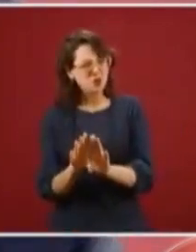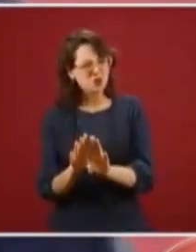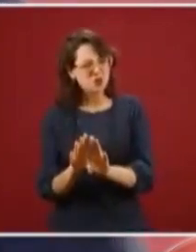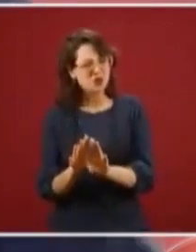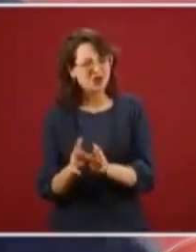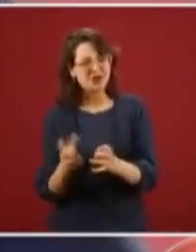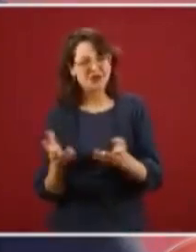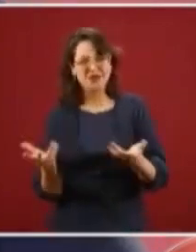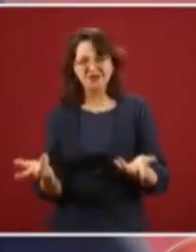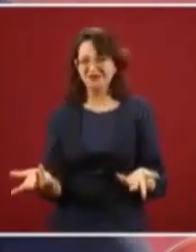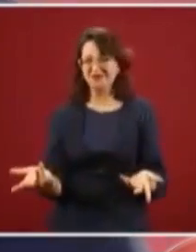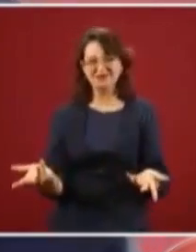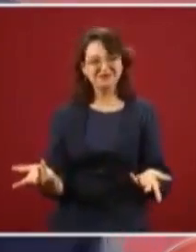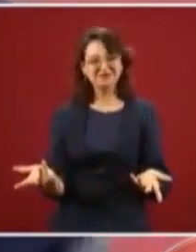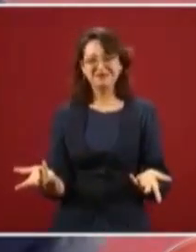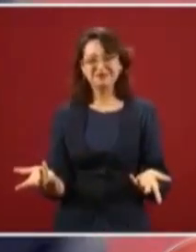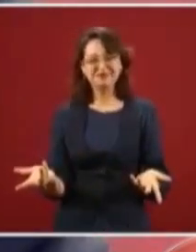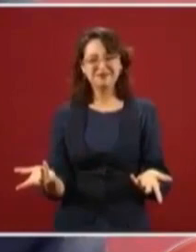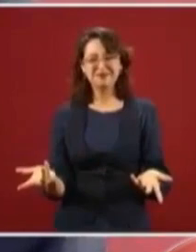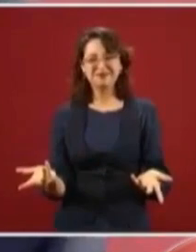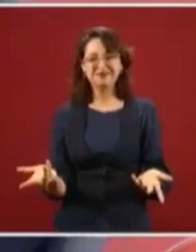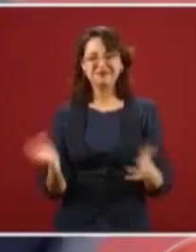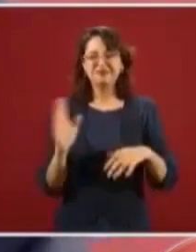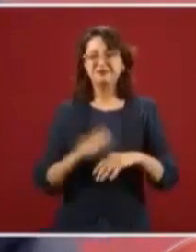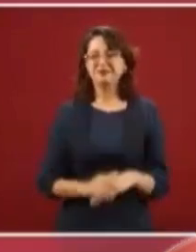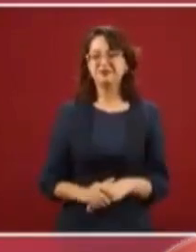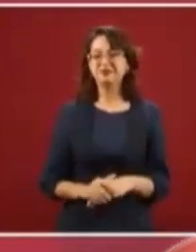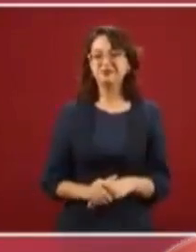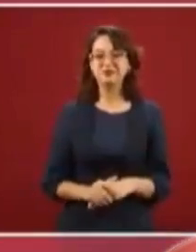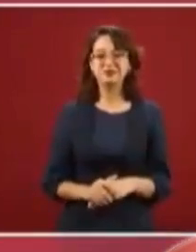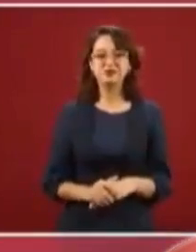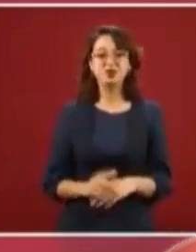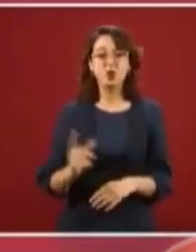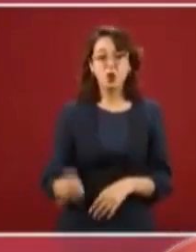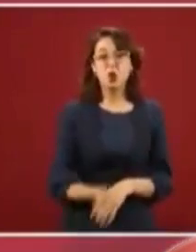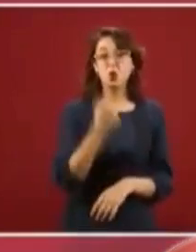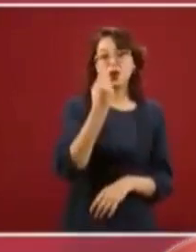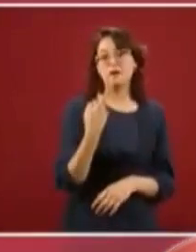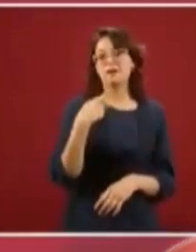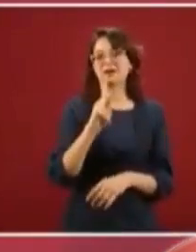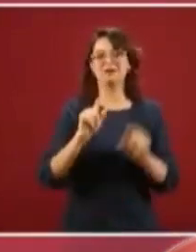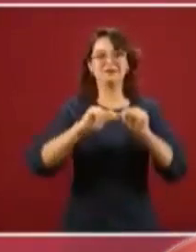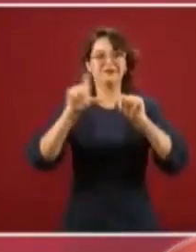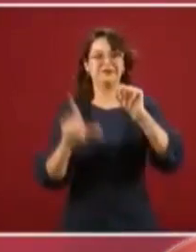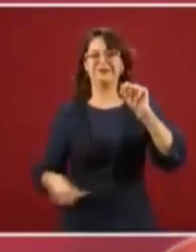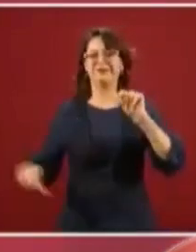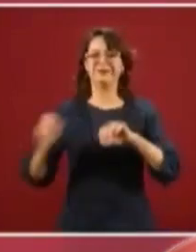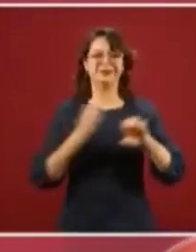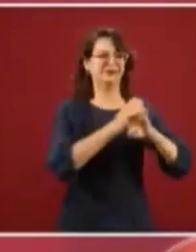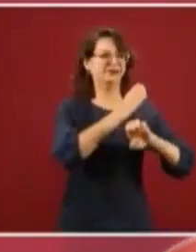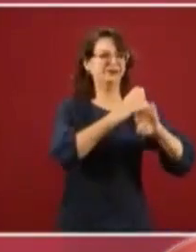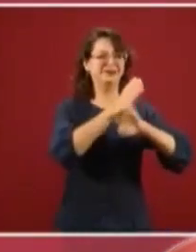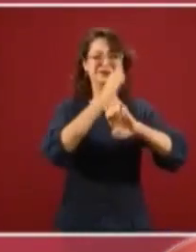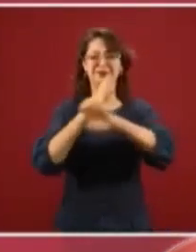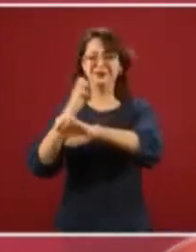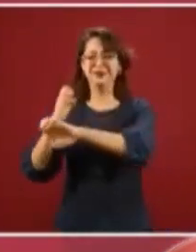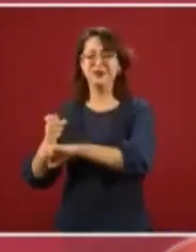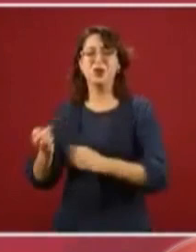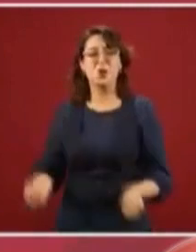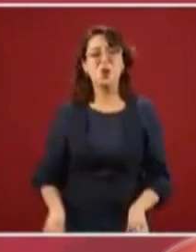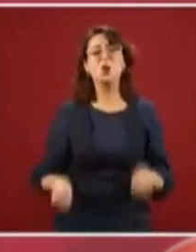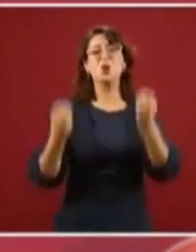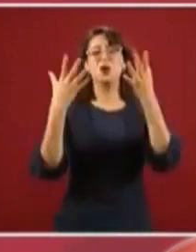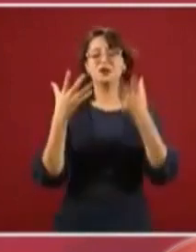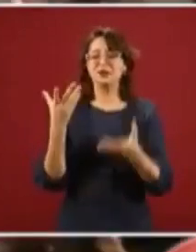O sea, una nada más. ¿Para qué me pongo aquí a hablarles de todas